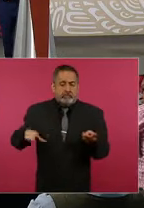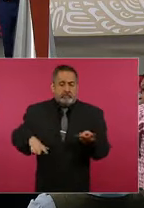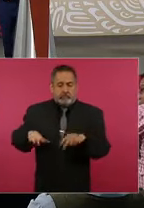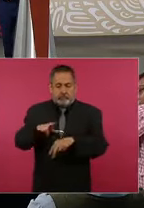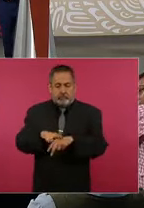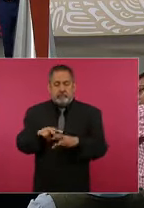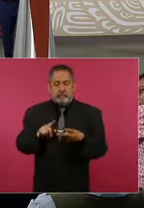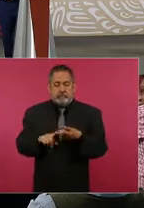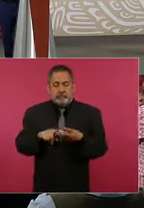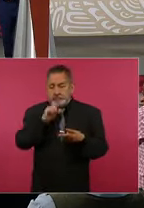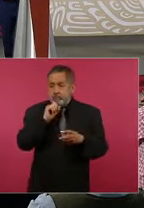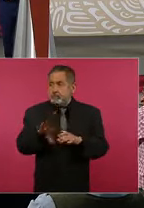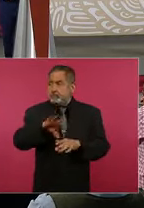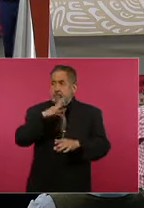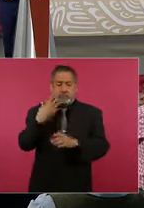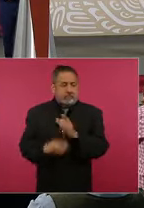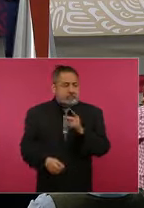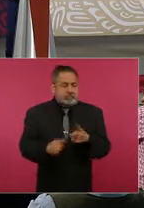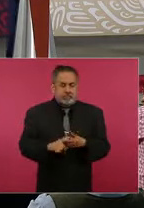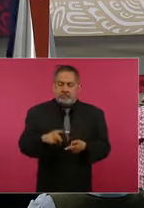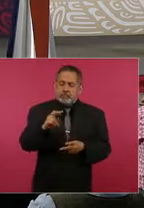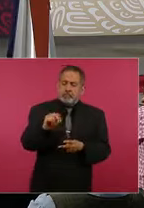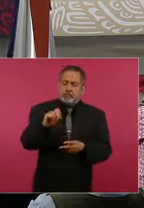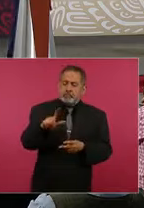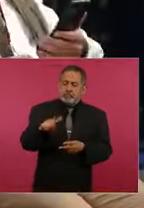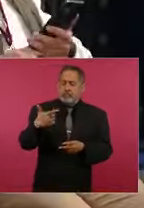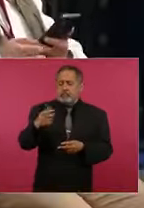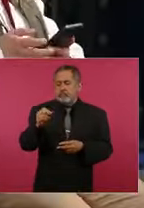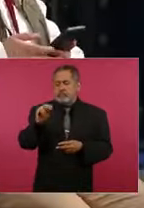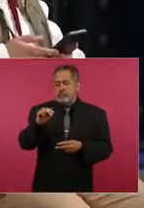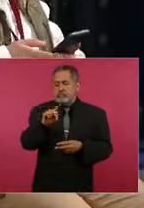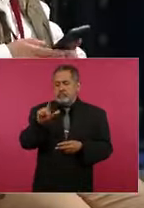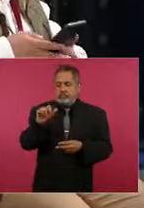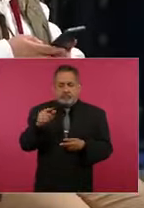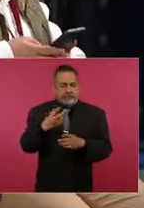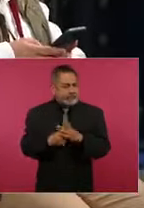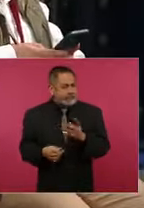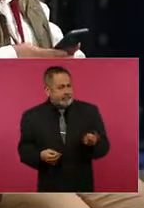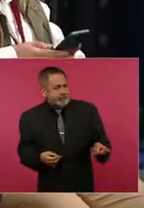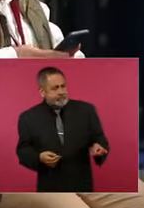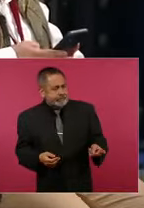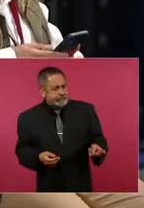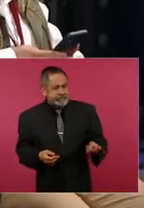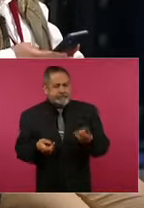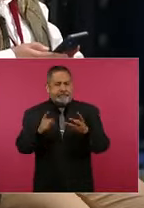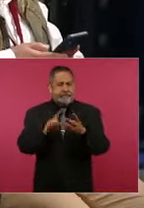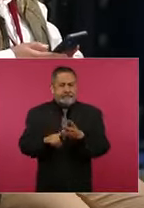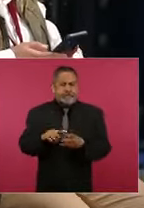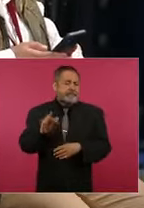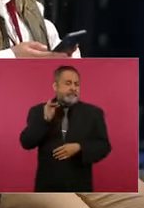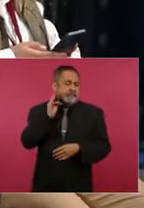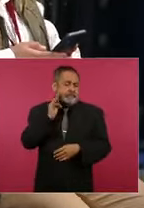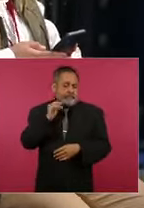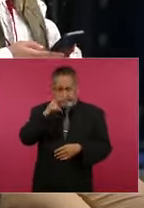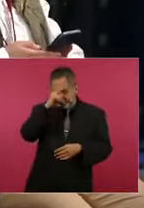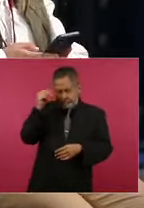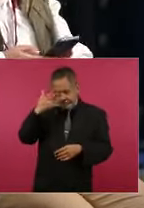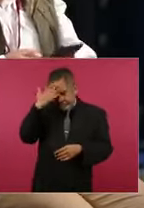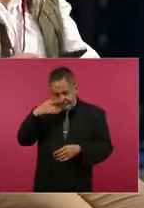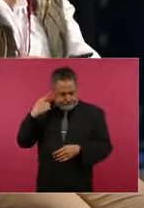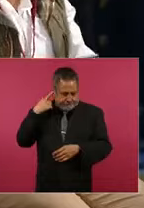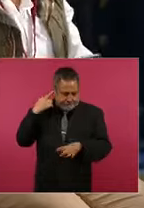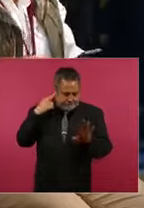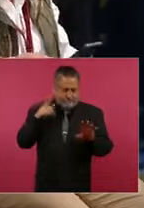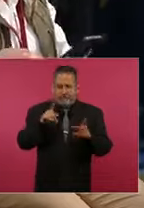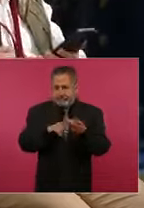exgobernador que está prófugo, Ney González, ¿sí? Y luego, pues el fiscal de Nayarit, pues ya sabe usted en dónde